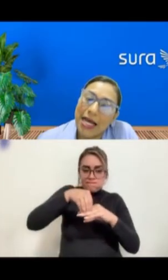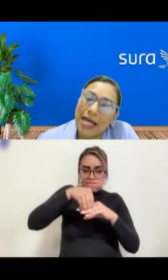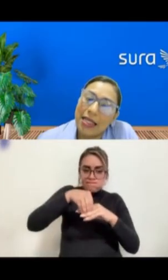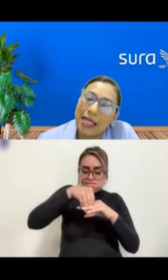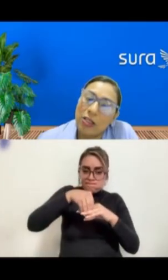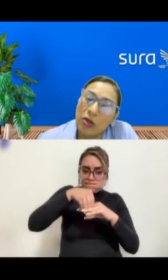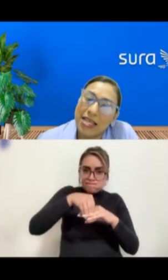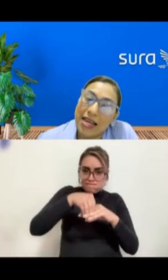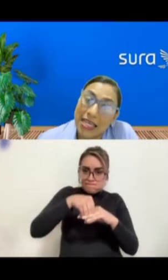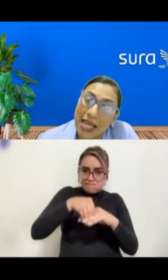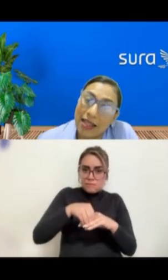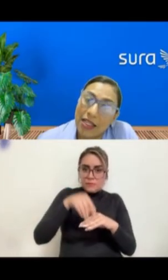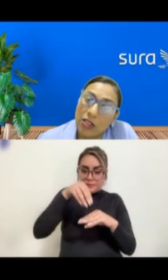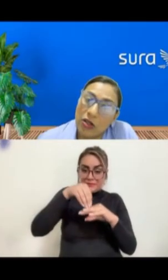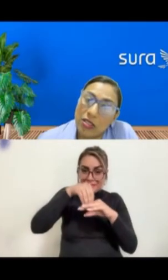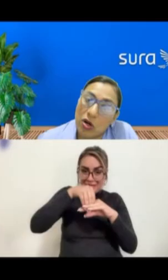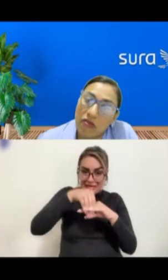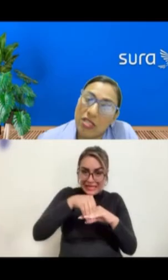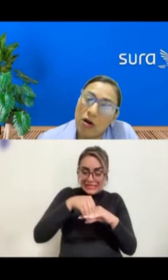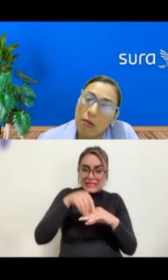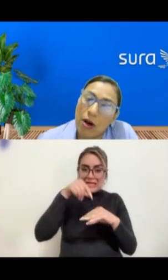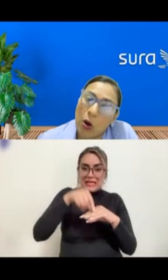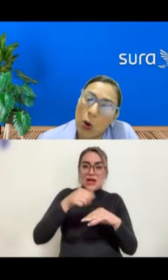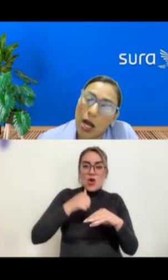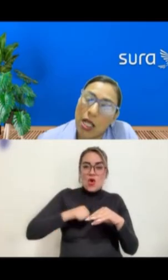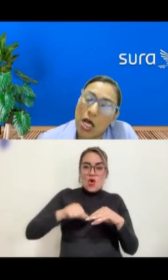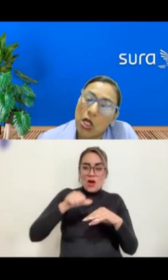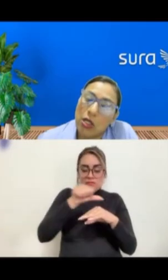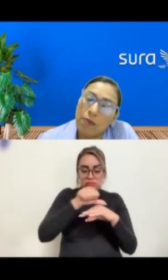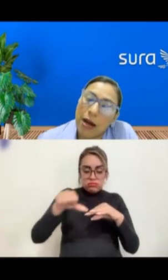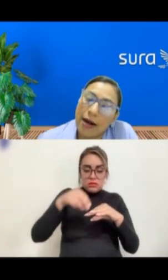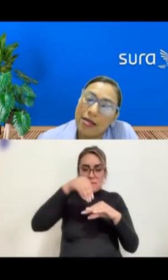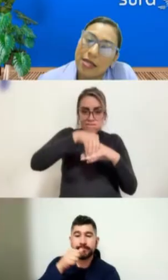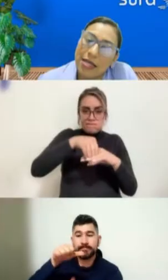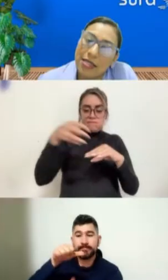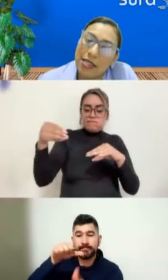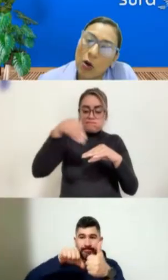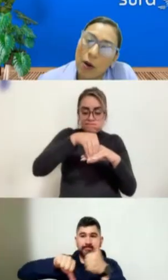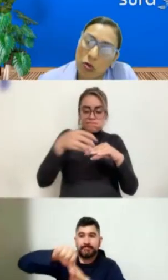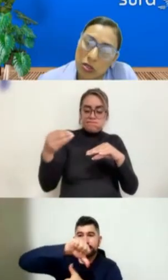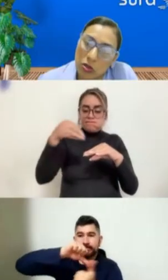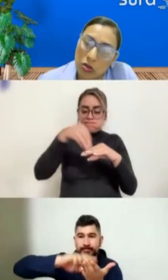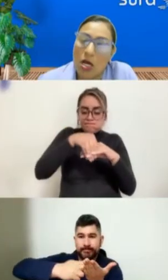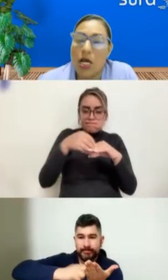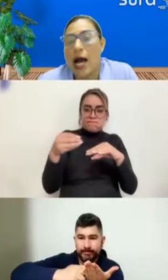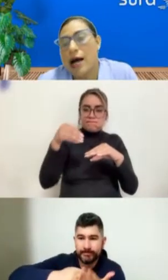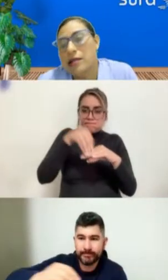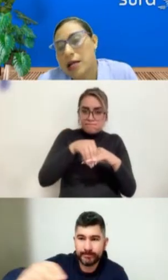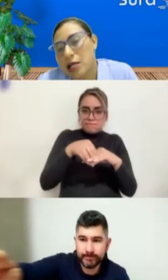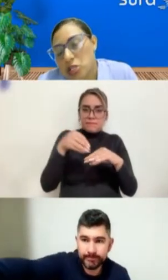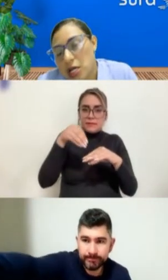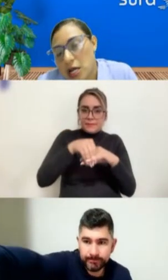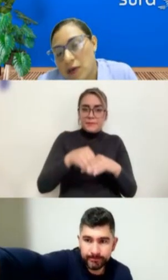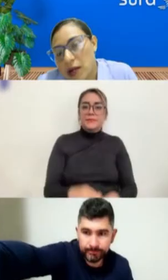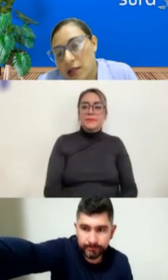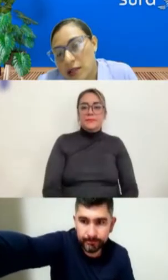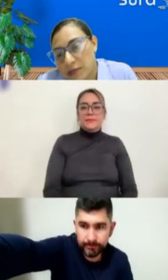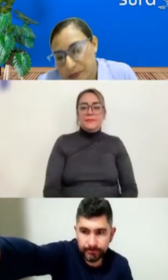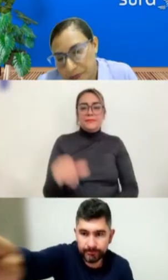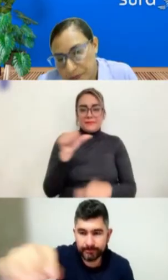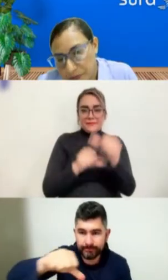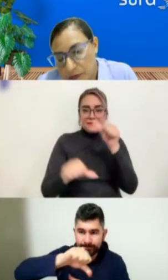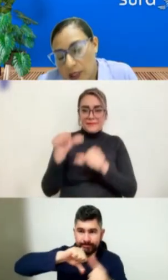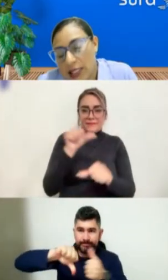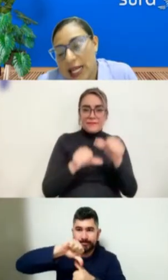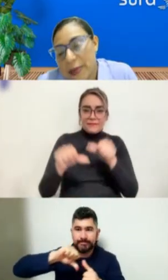sobre dentro de esa herida, dentro de ese orificio, vamos a colocar varias gasitas o apósitos hasta que nos llegue el